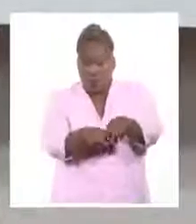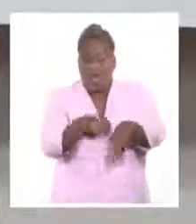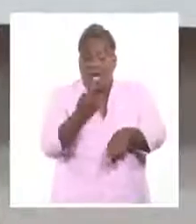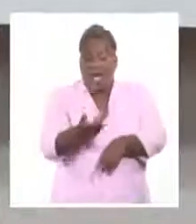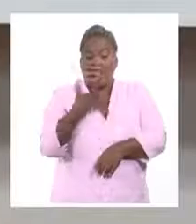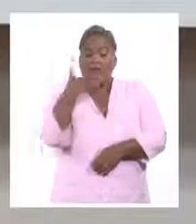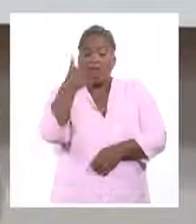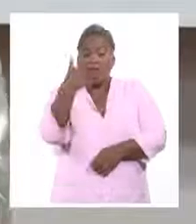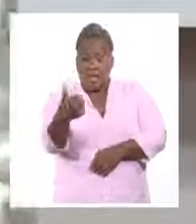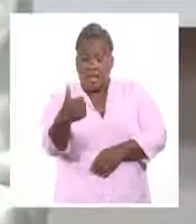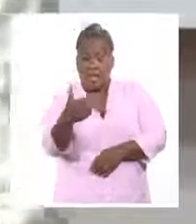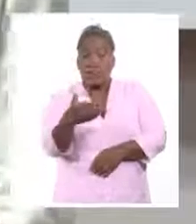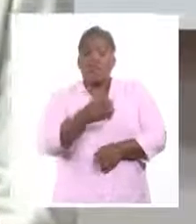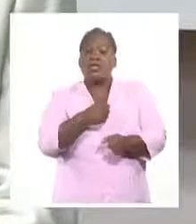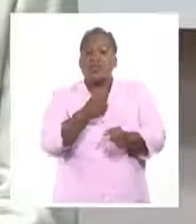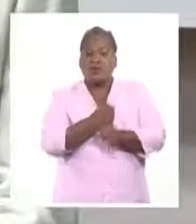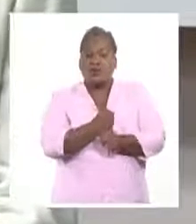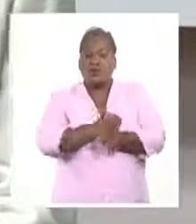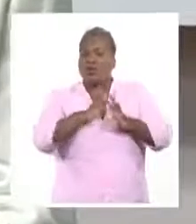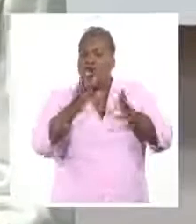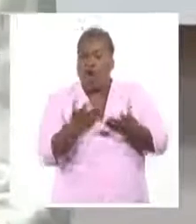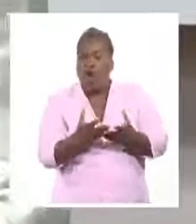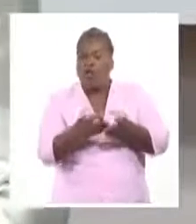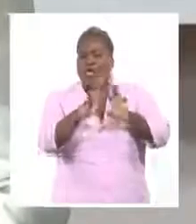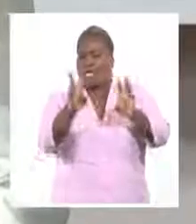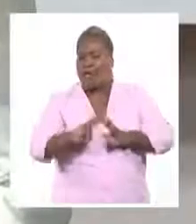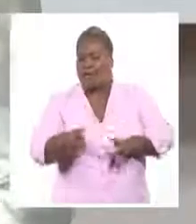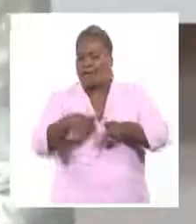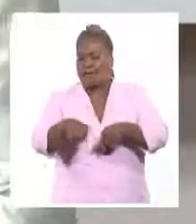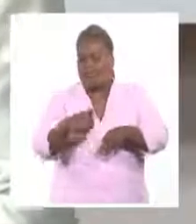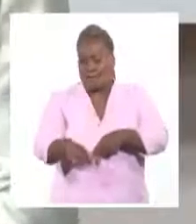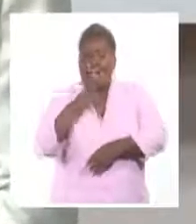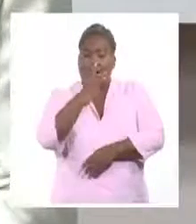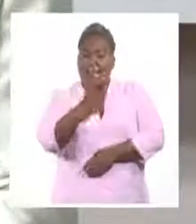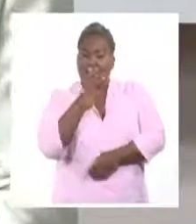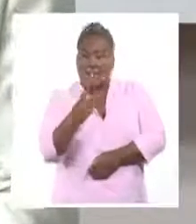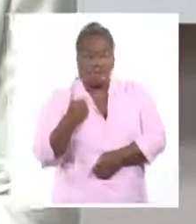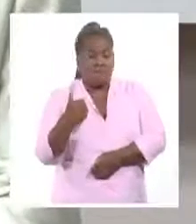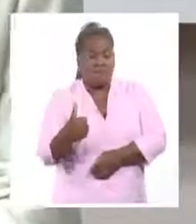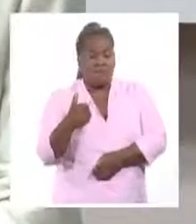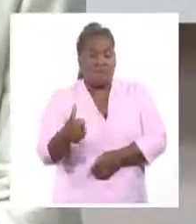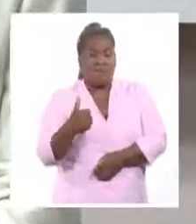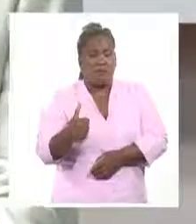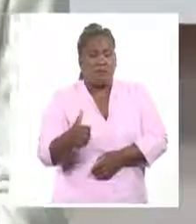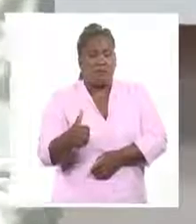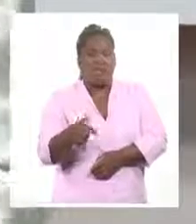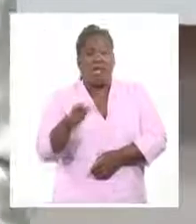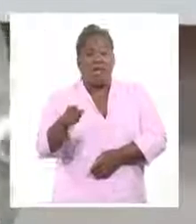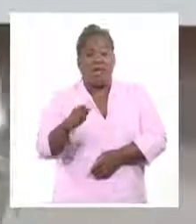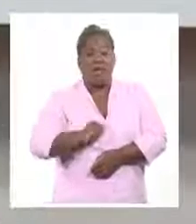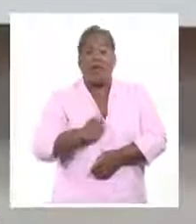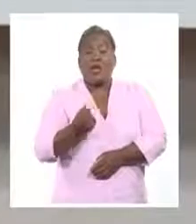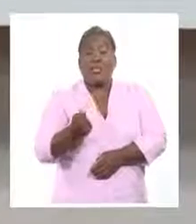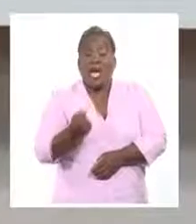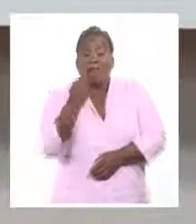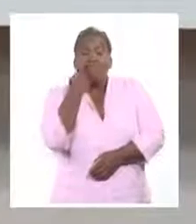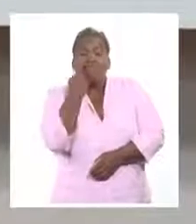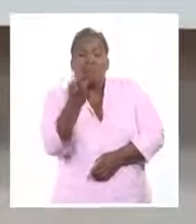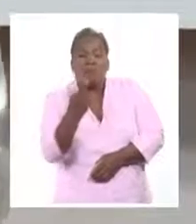prácticas en el uso de todas las plataformas. Hay que atender con inteligencia los consumos culturales de las nuevas